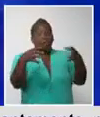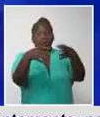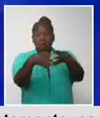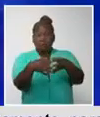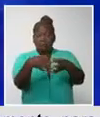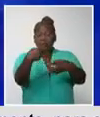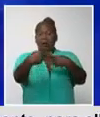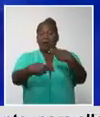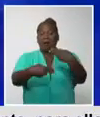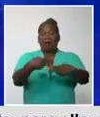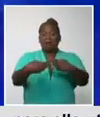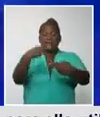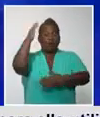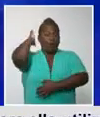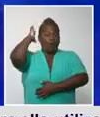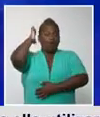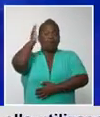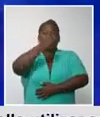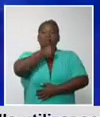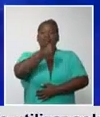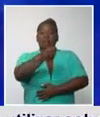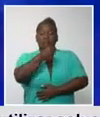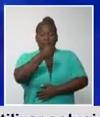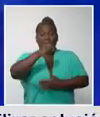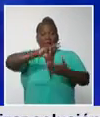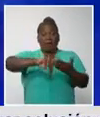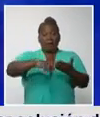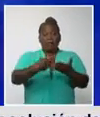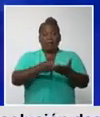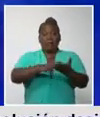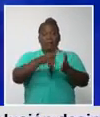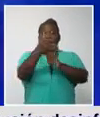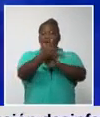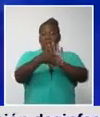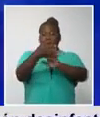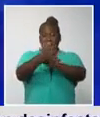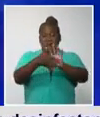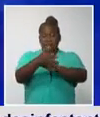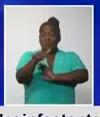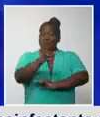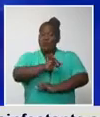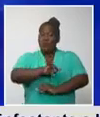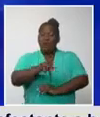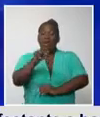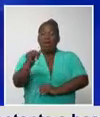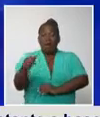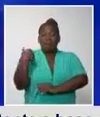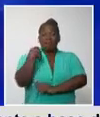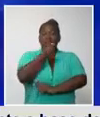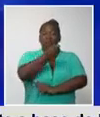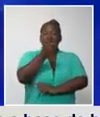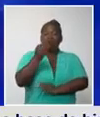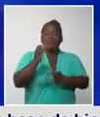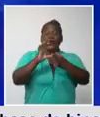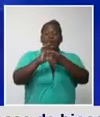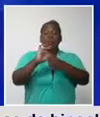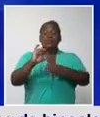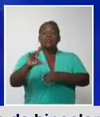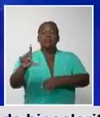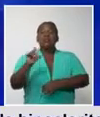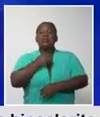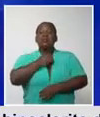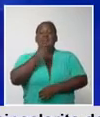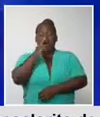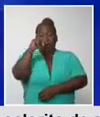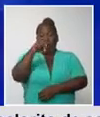posible la transmisión, a la intérprete de lenguas de señas, al profesor Guillén, que tengo el honor de poderlo acompañar